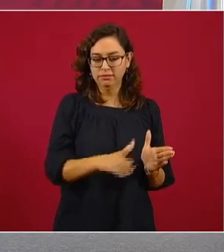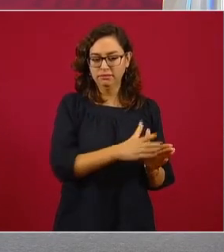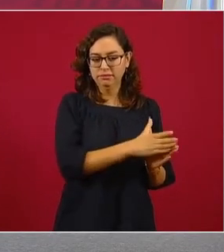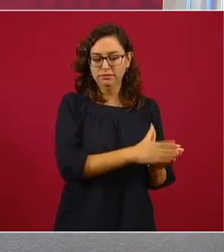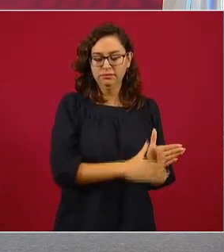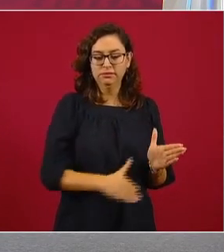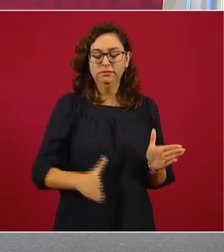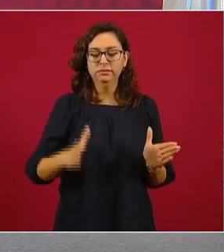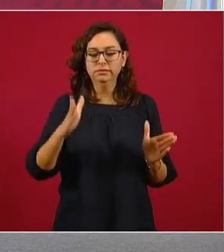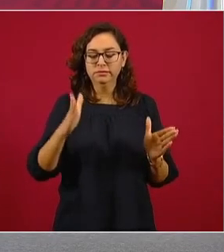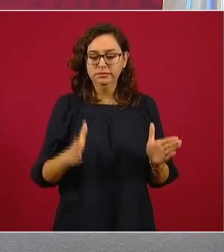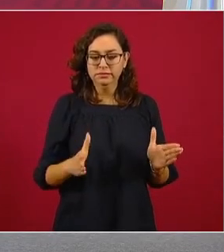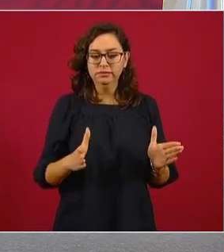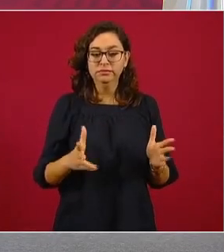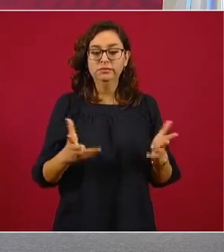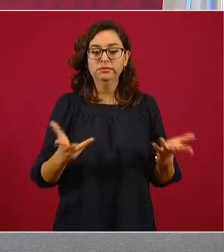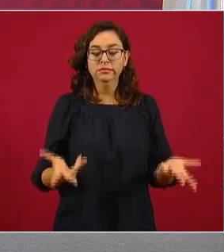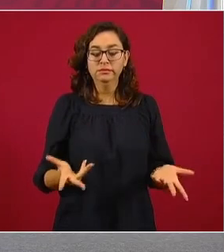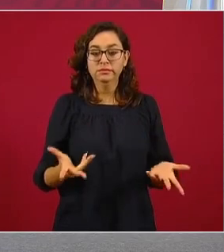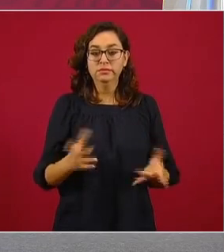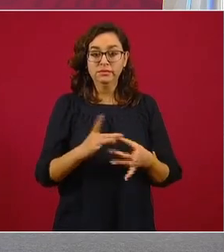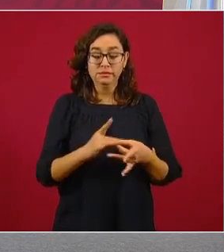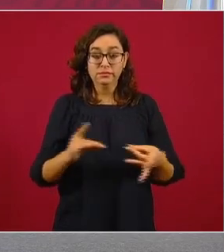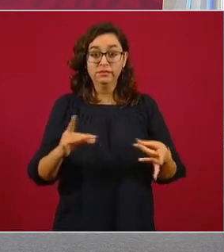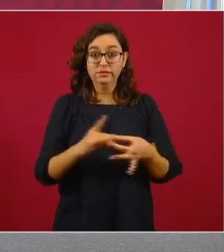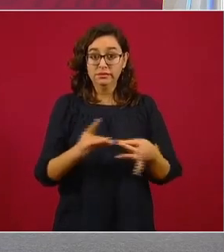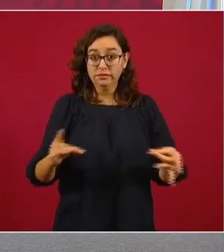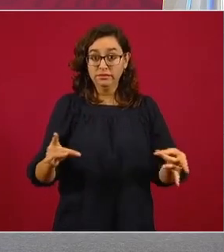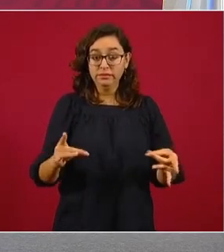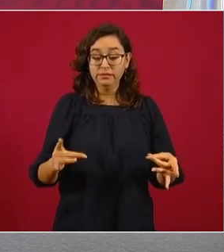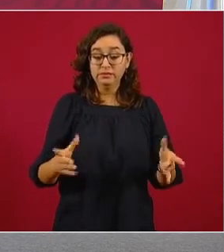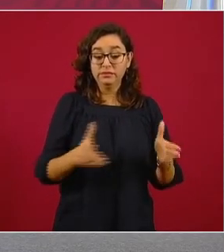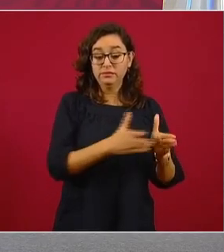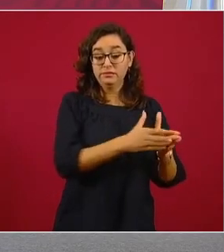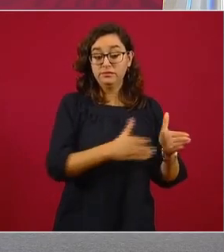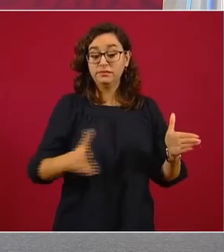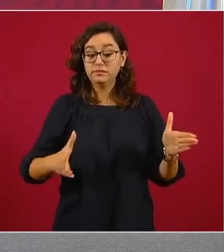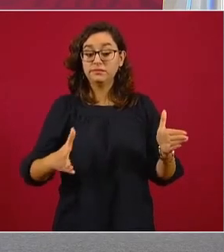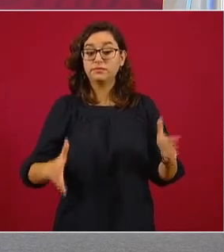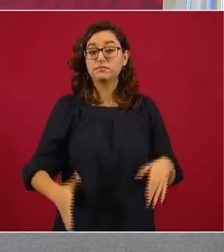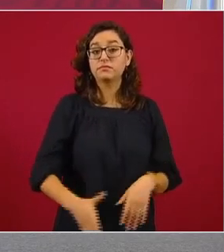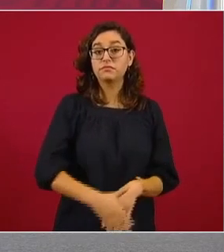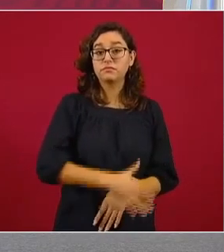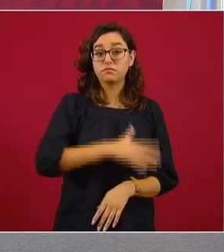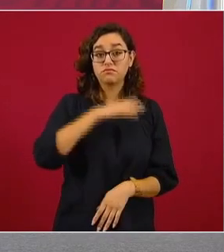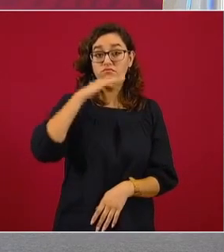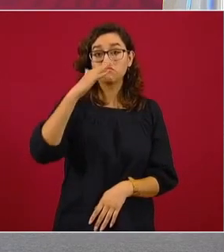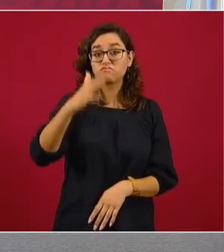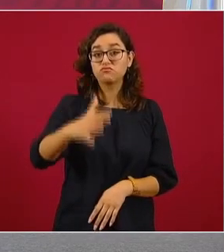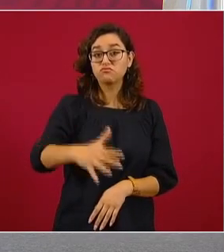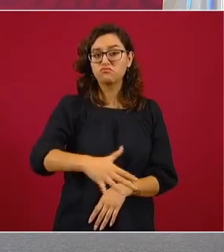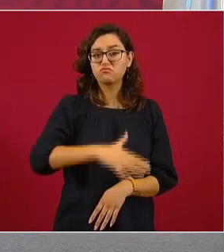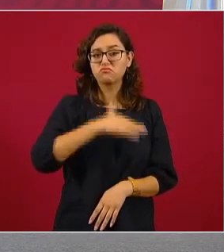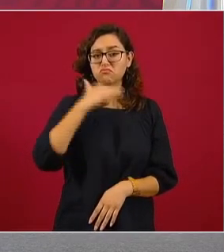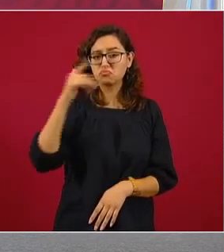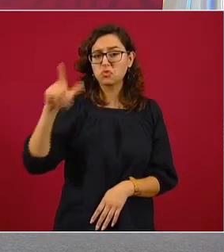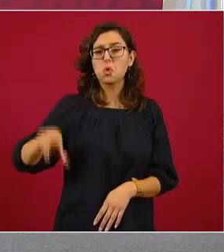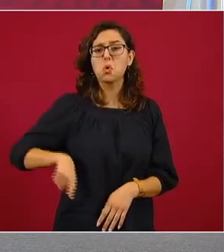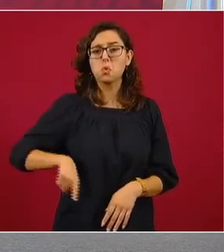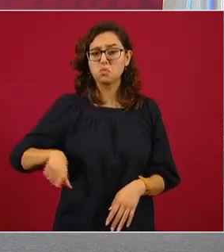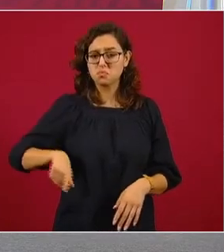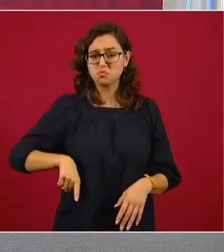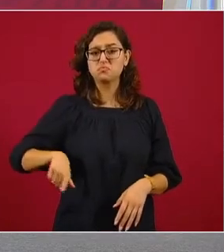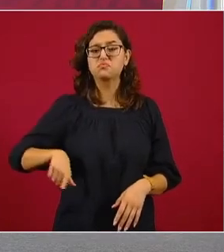hablo en el periodo neoliberal, la corrupción se convirtió en la principal función del poder